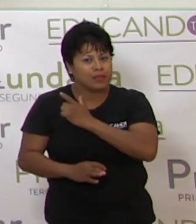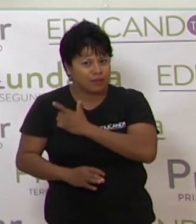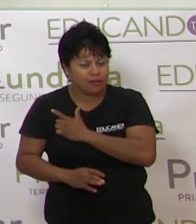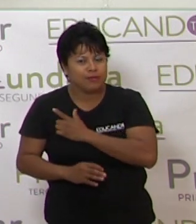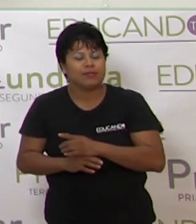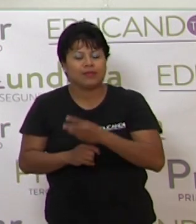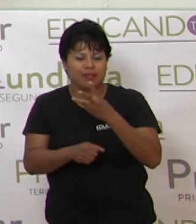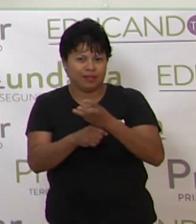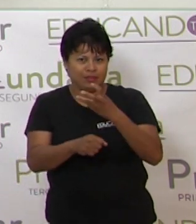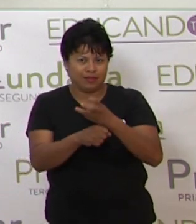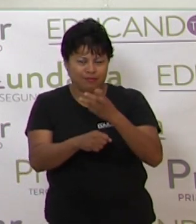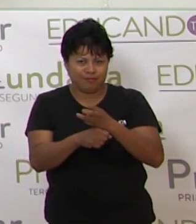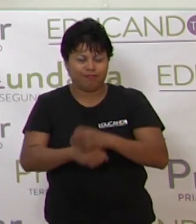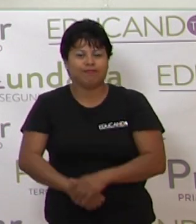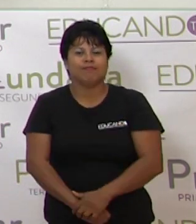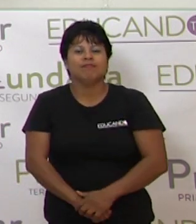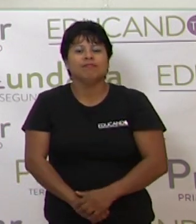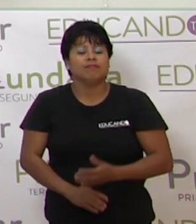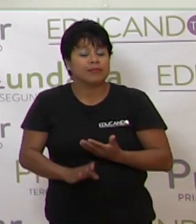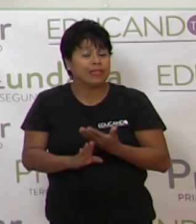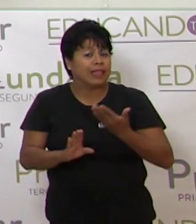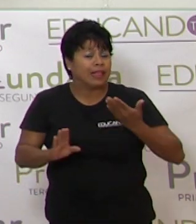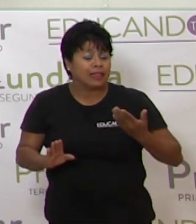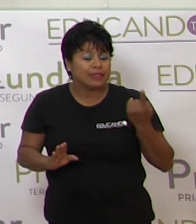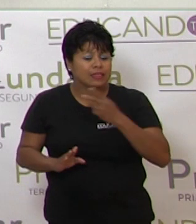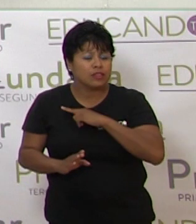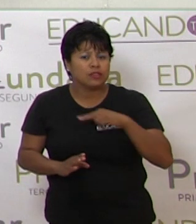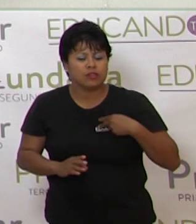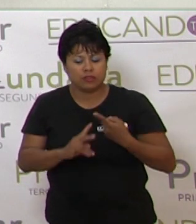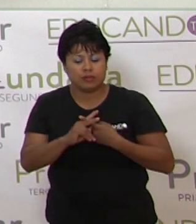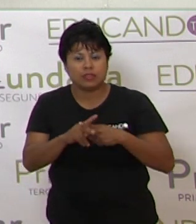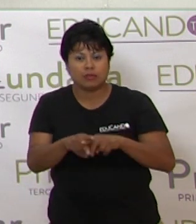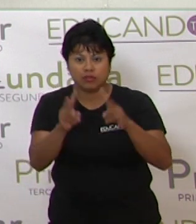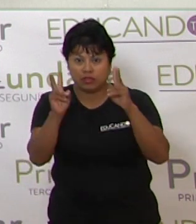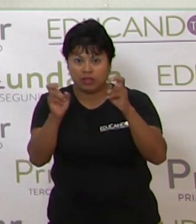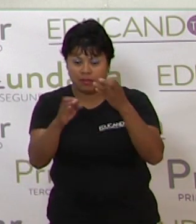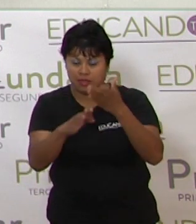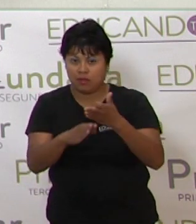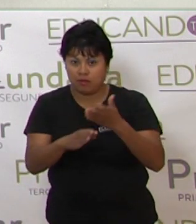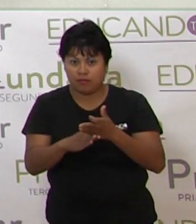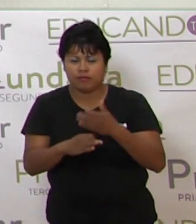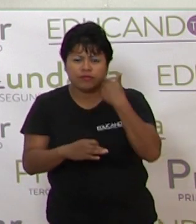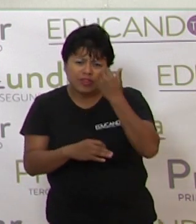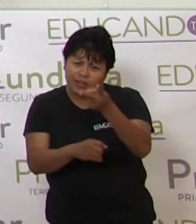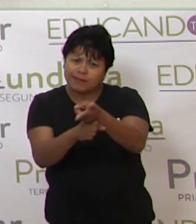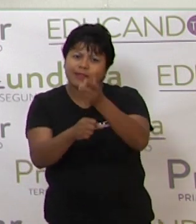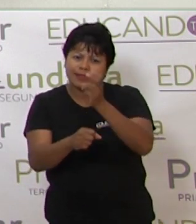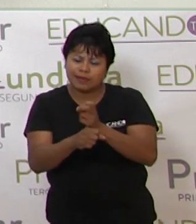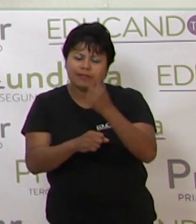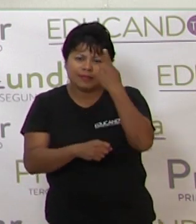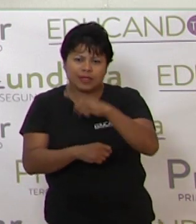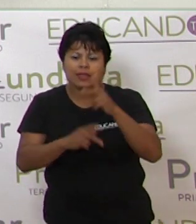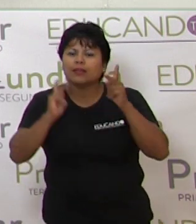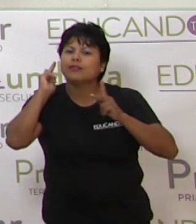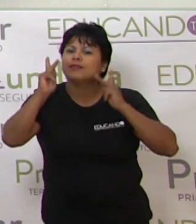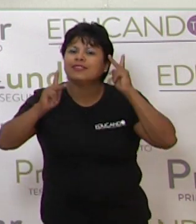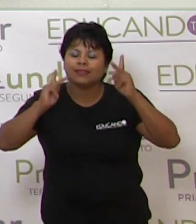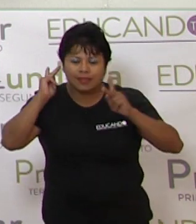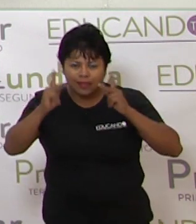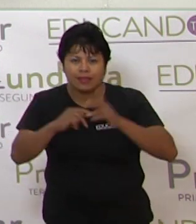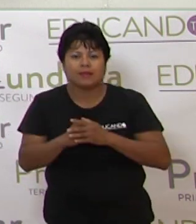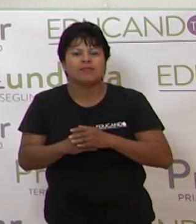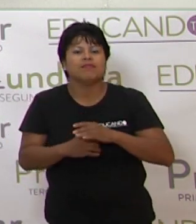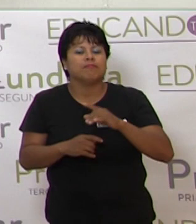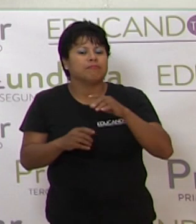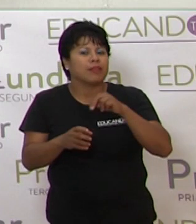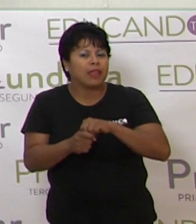Español, tercer grado. Antes de que iniciemos nuestro tema de hoy, los quiero invitar para que nos visiten en